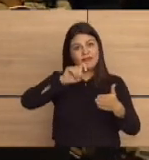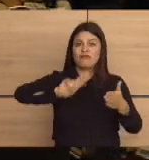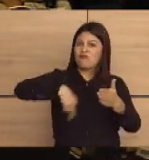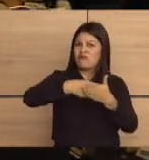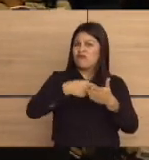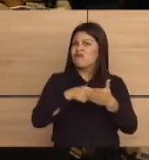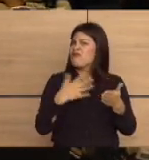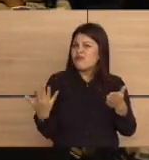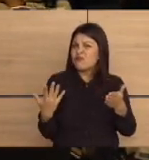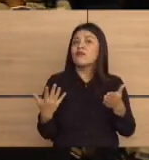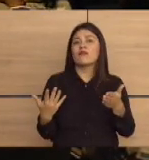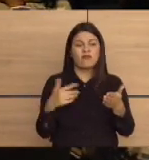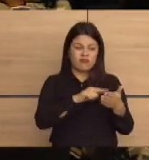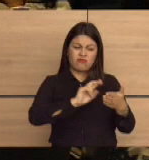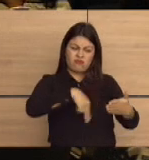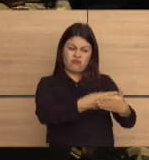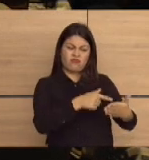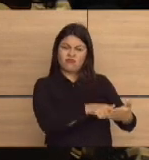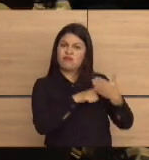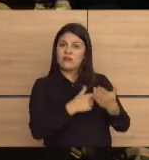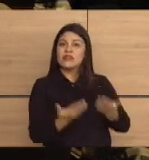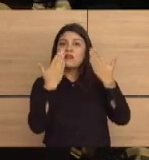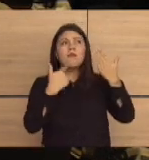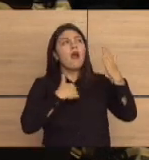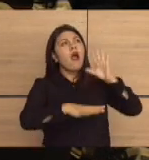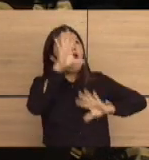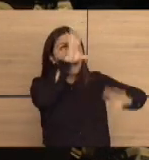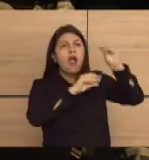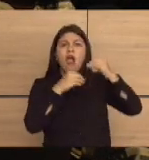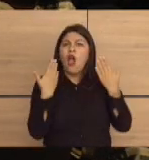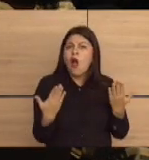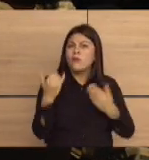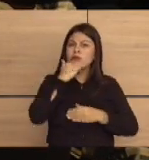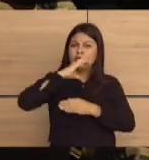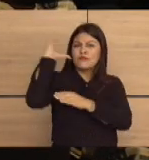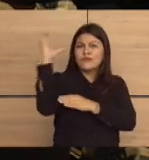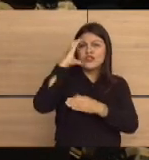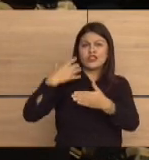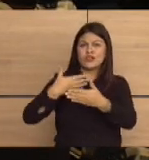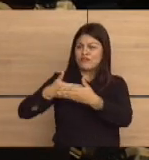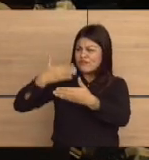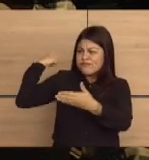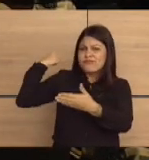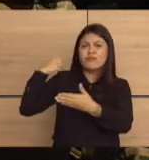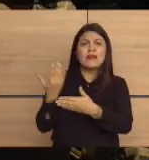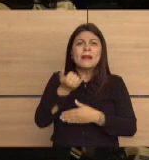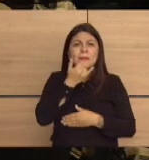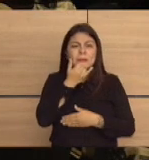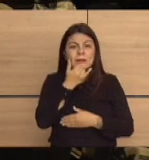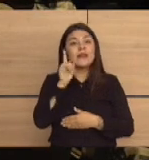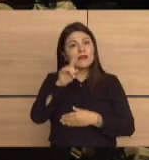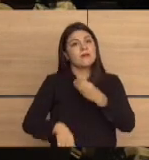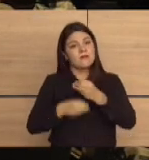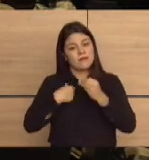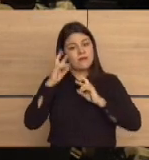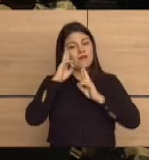solamente para lograr el aprendizaje de esa historia, el conocimiento de nuestro pasado, sino para